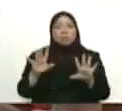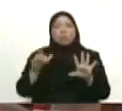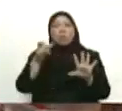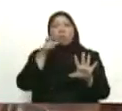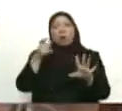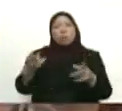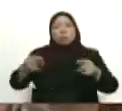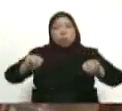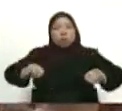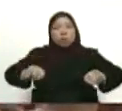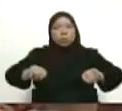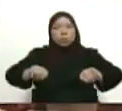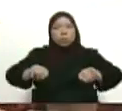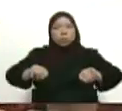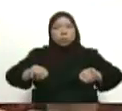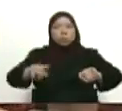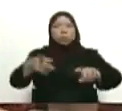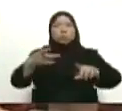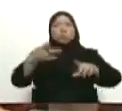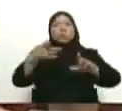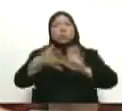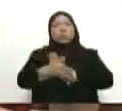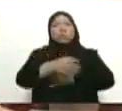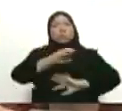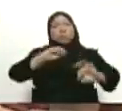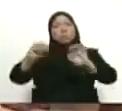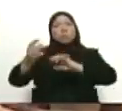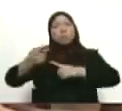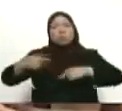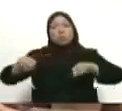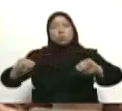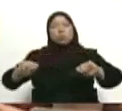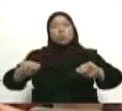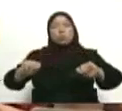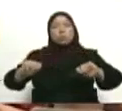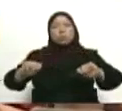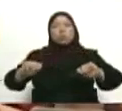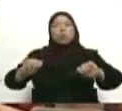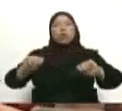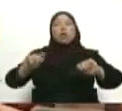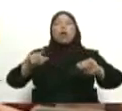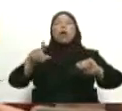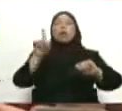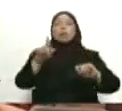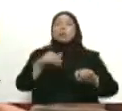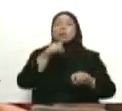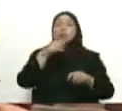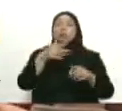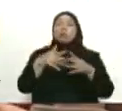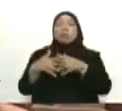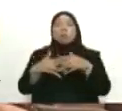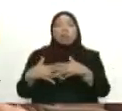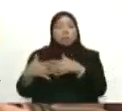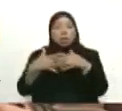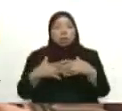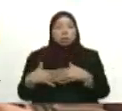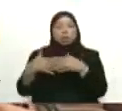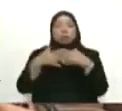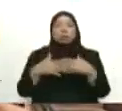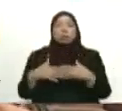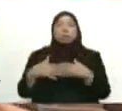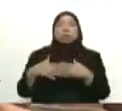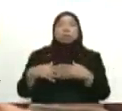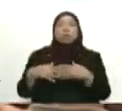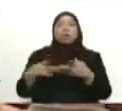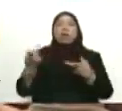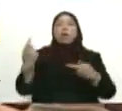bloqueos nos llaman violentos los que impidieron que el presidente Nicolás Maduro pudiese